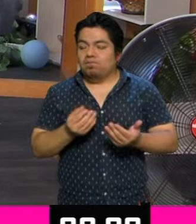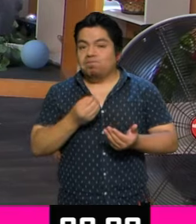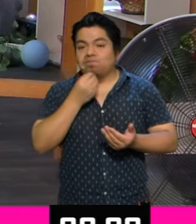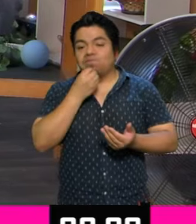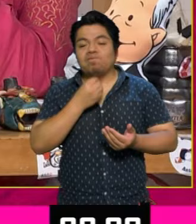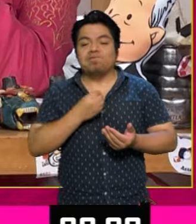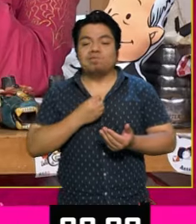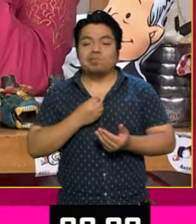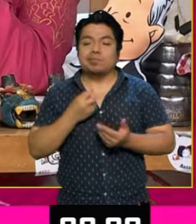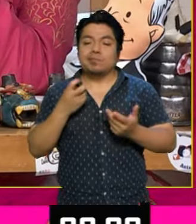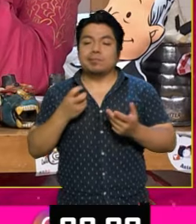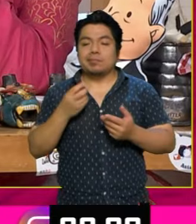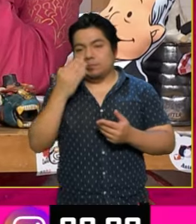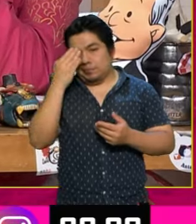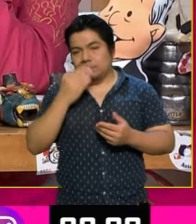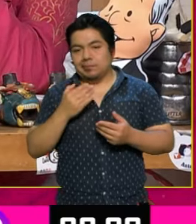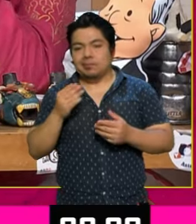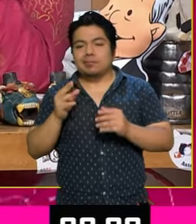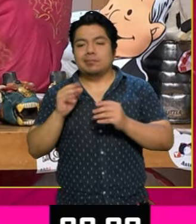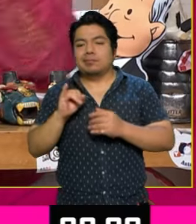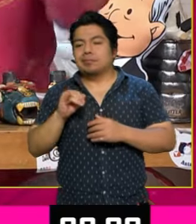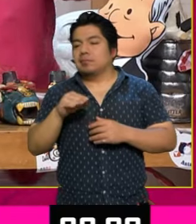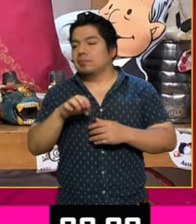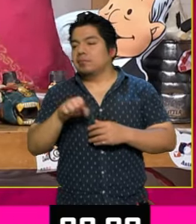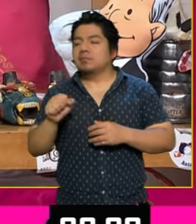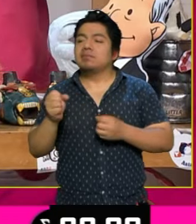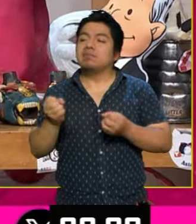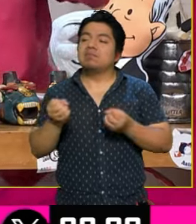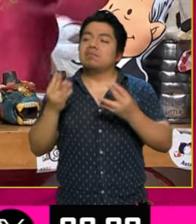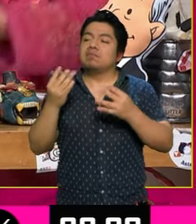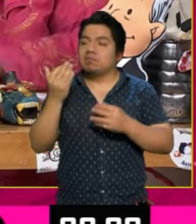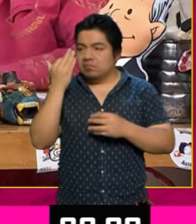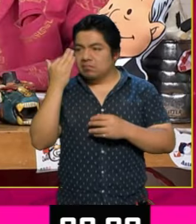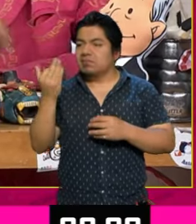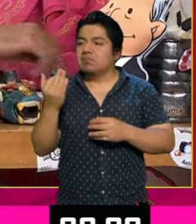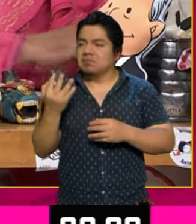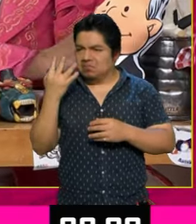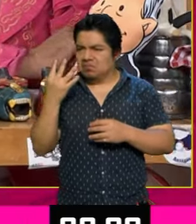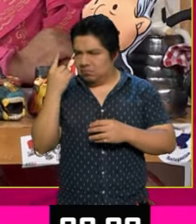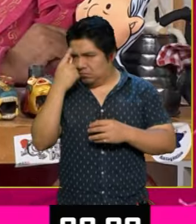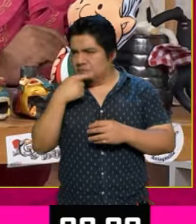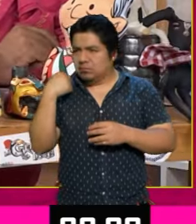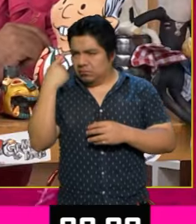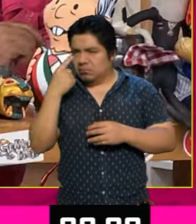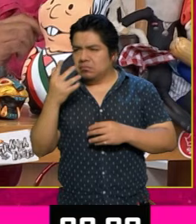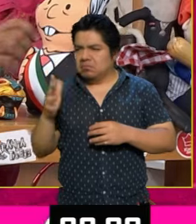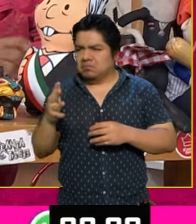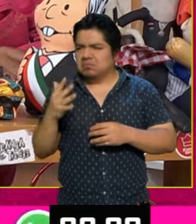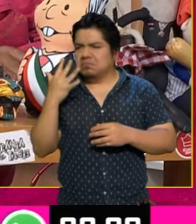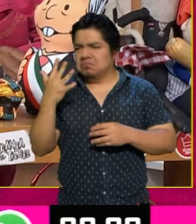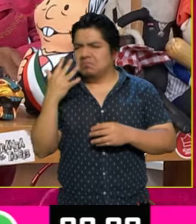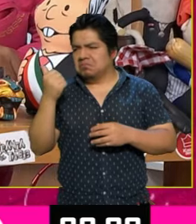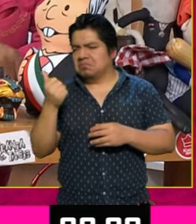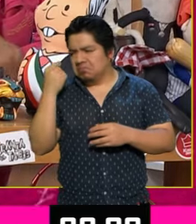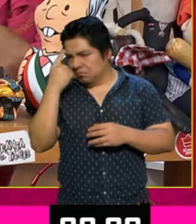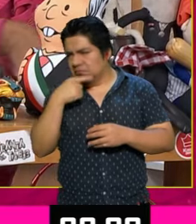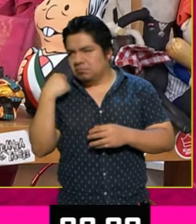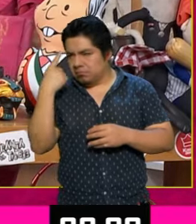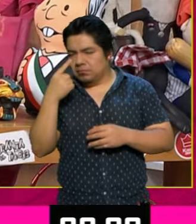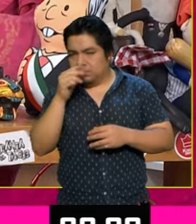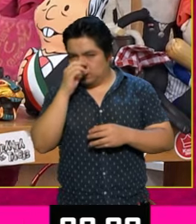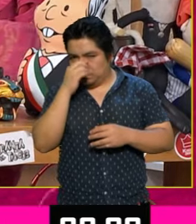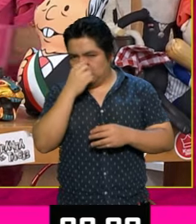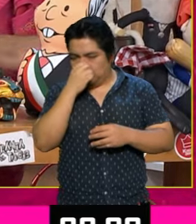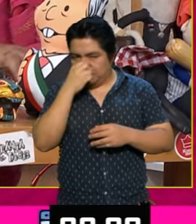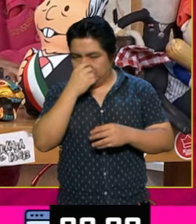Bienvenida. Son problemas de ricos, ¿verdad? Porque en el IMSS, ¿cuánto? Más o menos, ¿cuánto? ¿Cuánto es 4 horas, no? Sí, unas 5 o 6 horas. Pero luego hay cita.